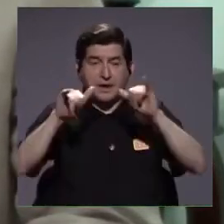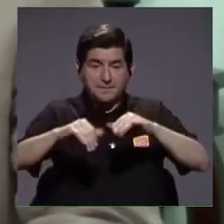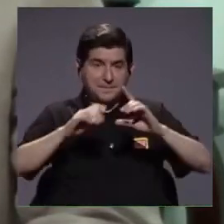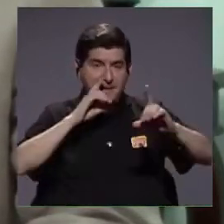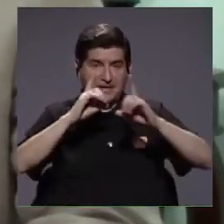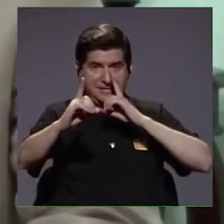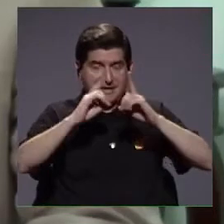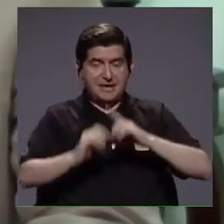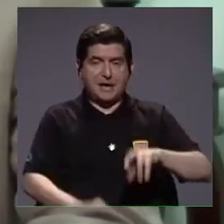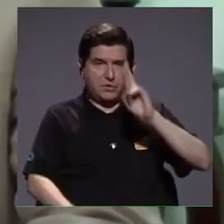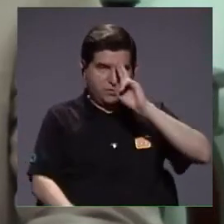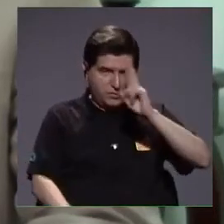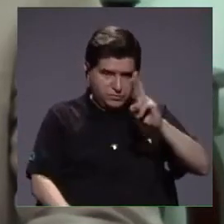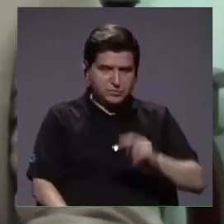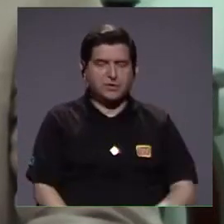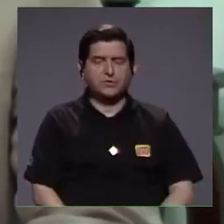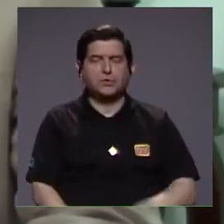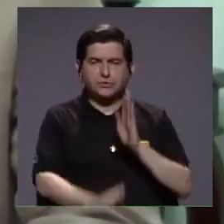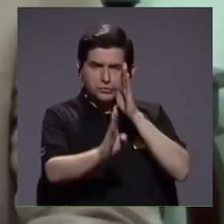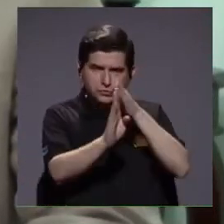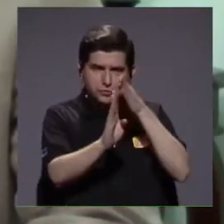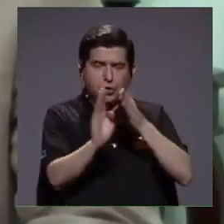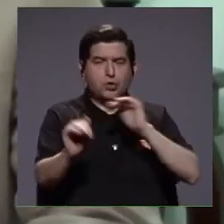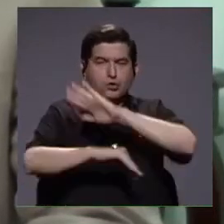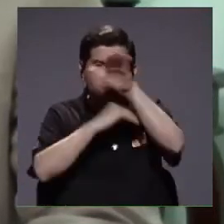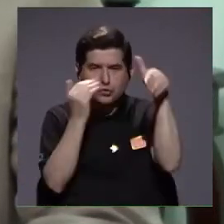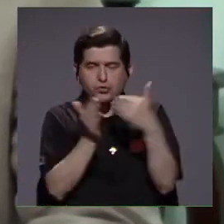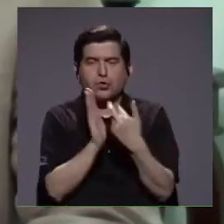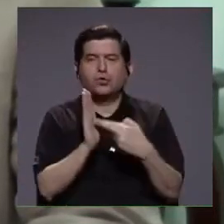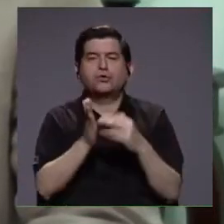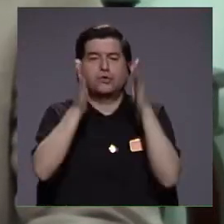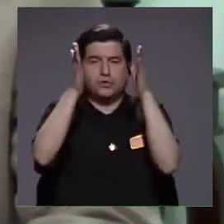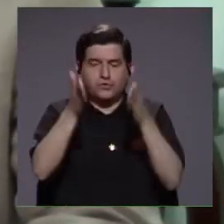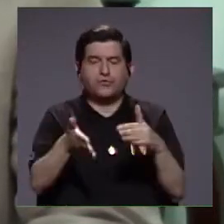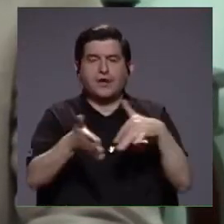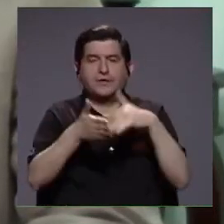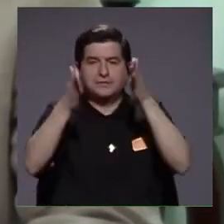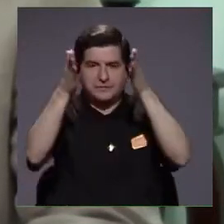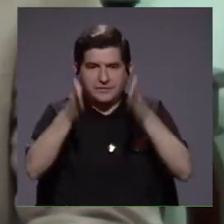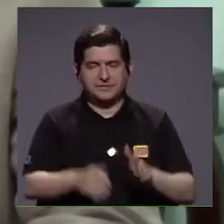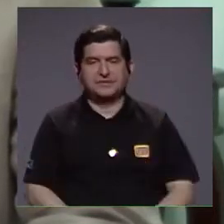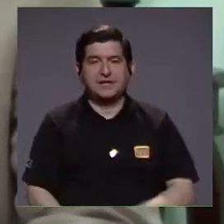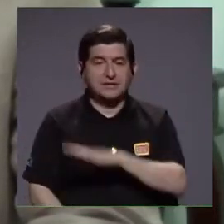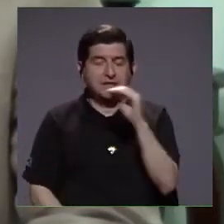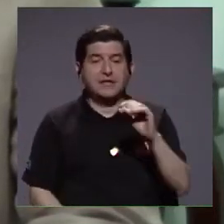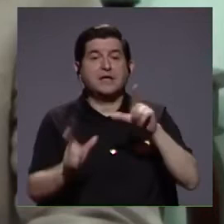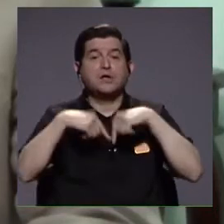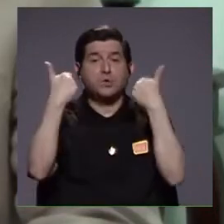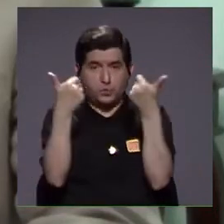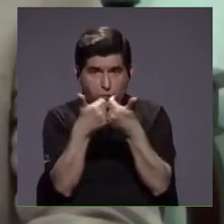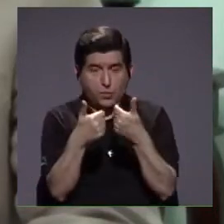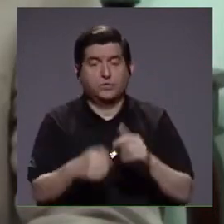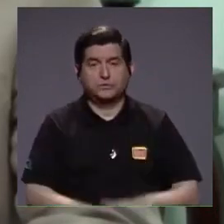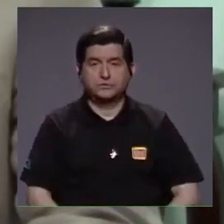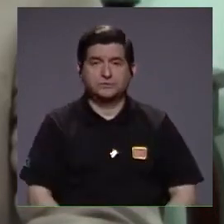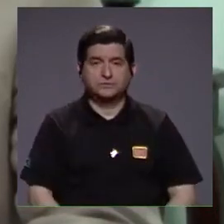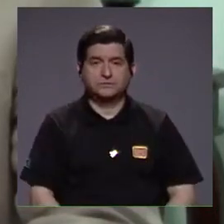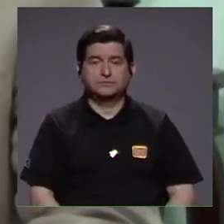a mantener un diálogo respetuoso y asertivo con todas las representaciones estudiantiles y